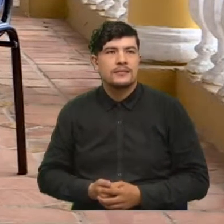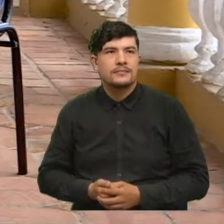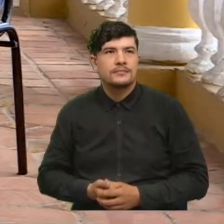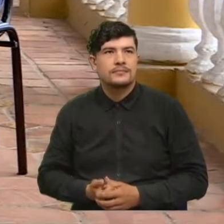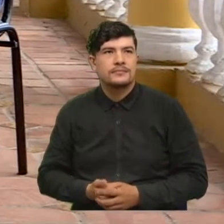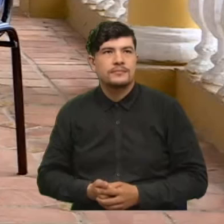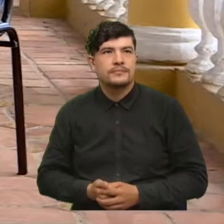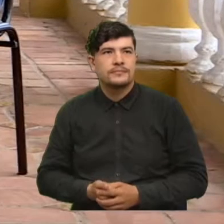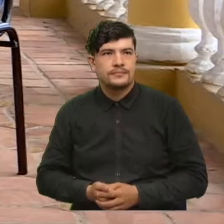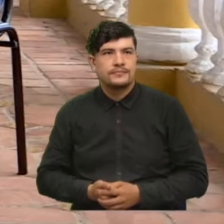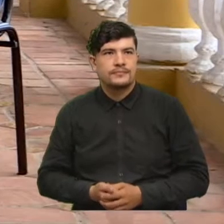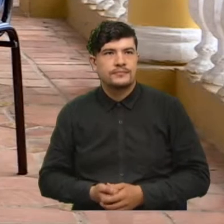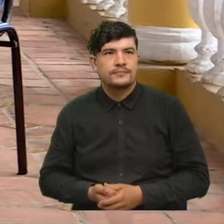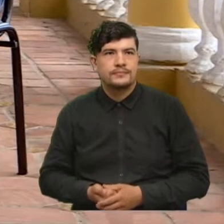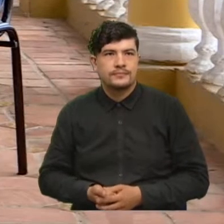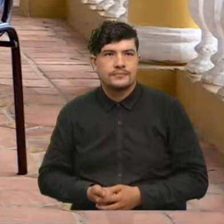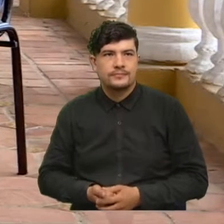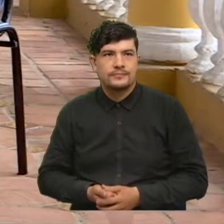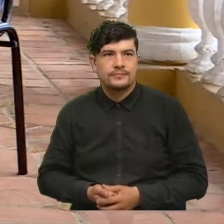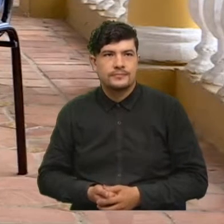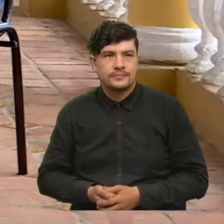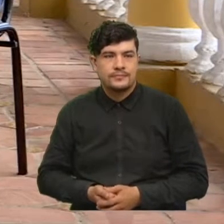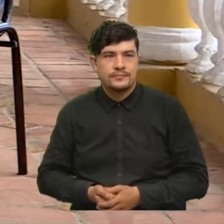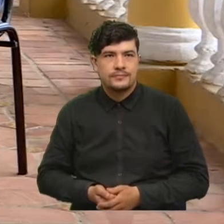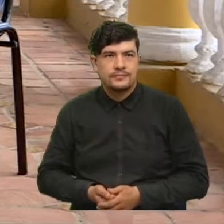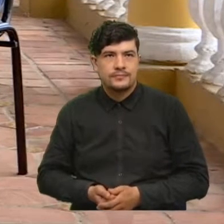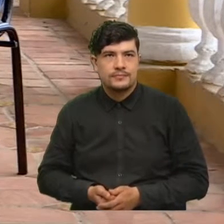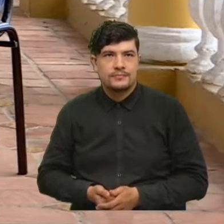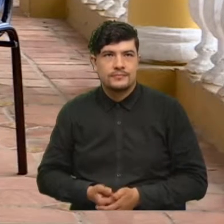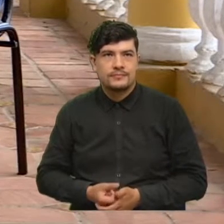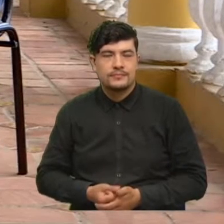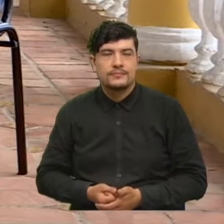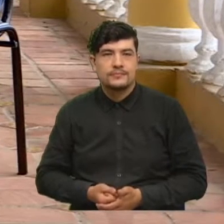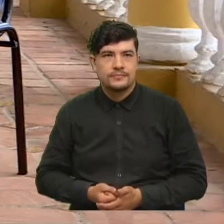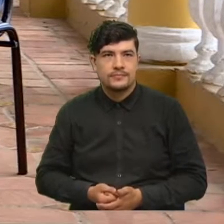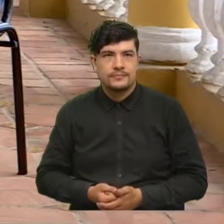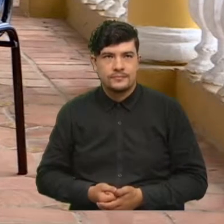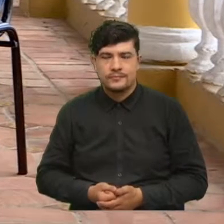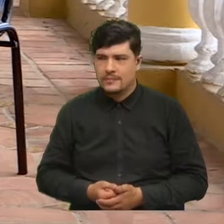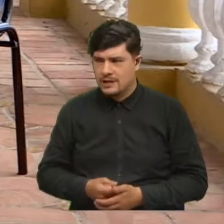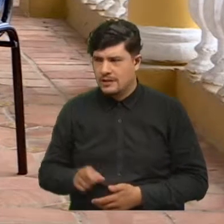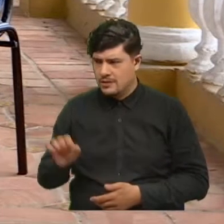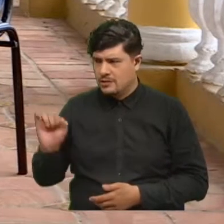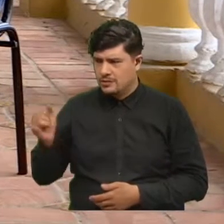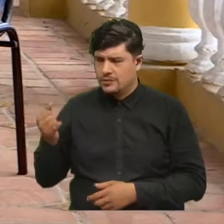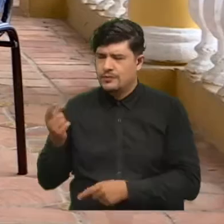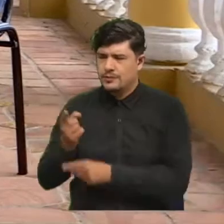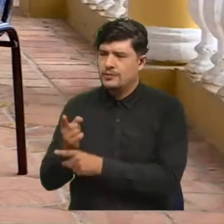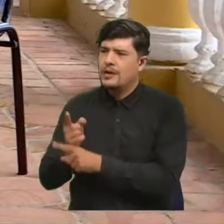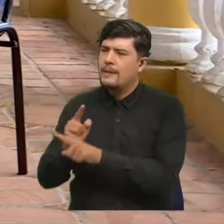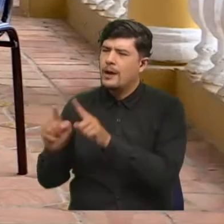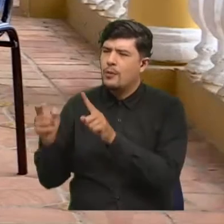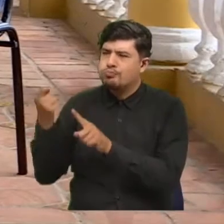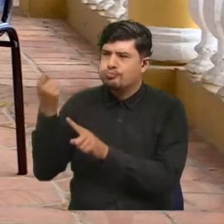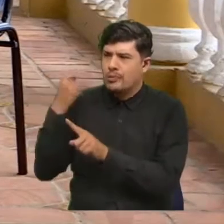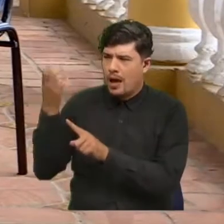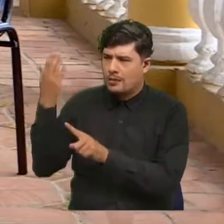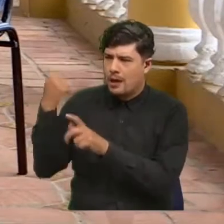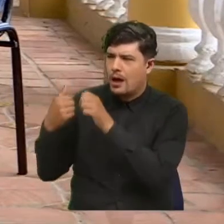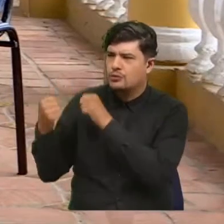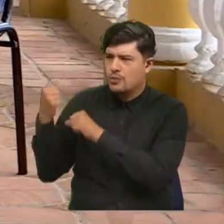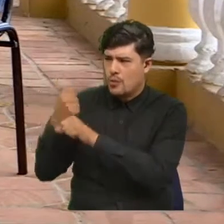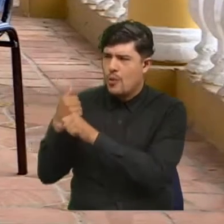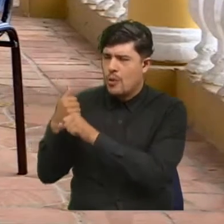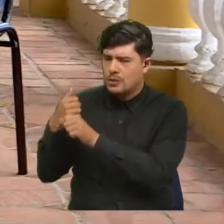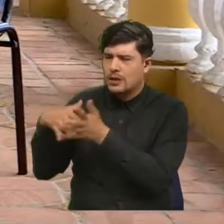tal la ven como una de las regiones más productivas para el país si en eso yo creo que tenemos que seguir avanzando por eso lo que tenemos que romper esos paradigmas